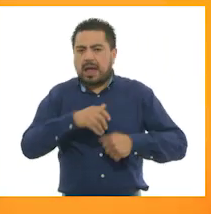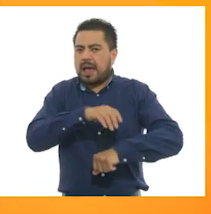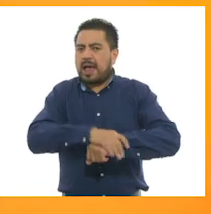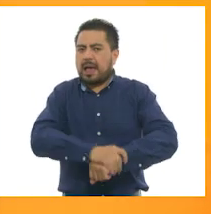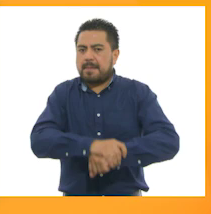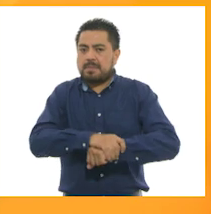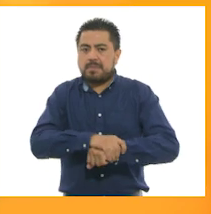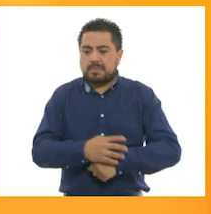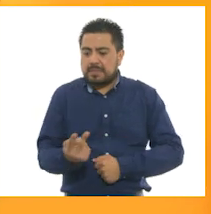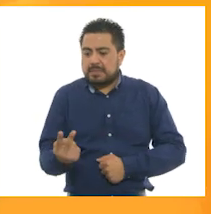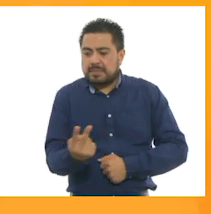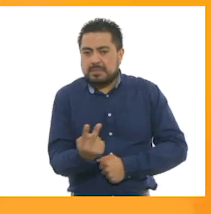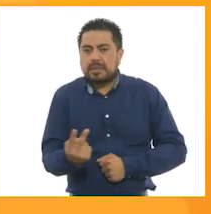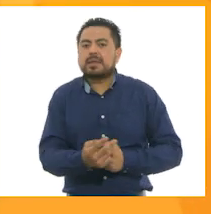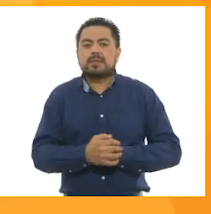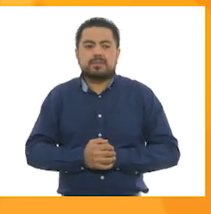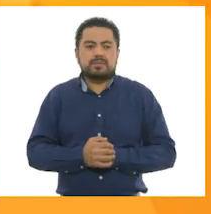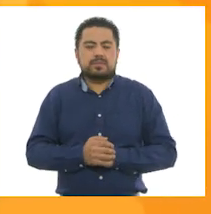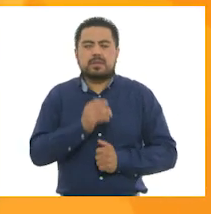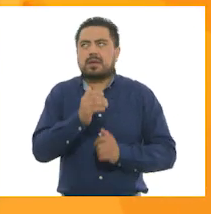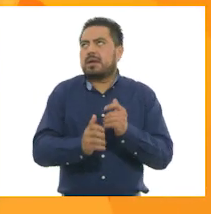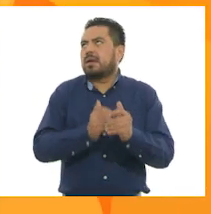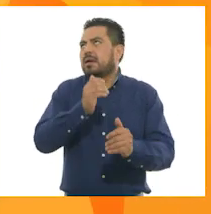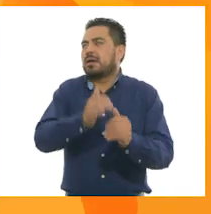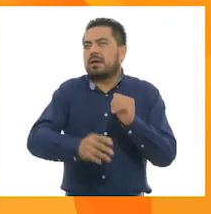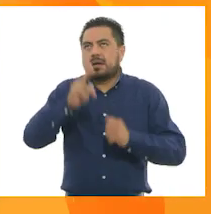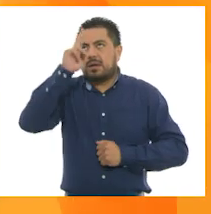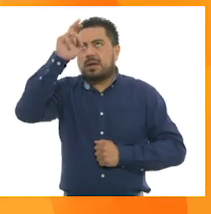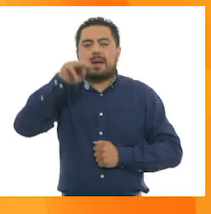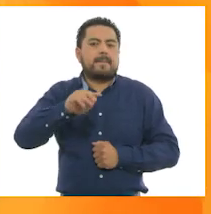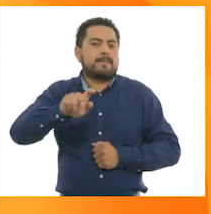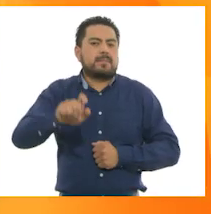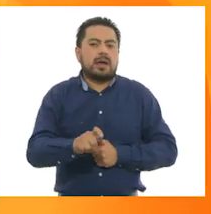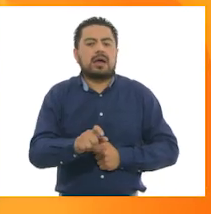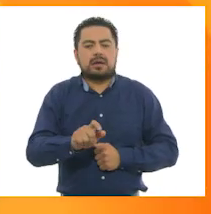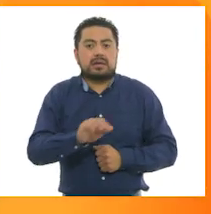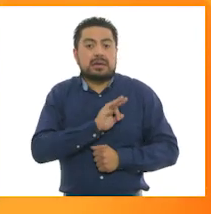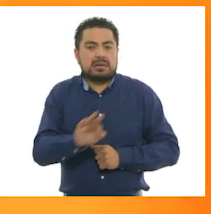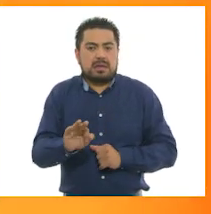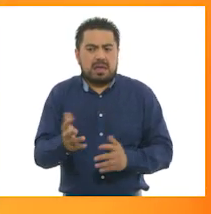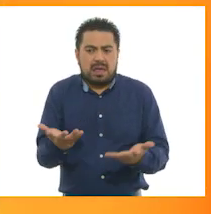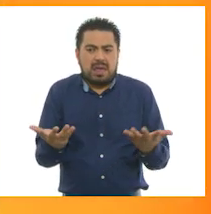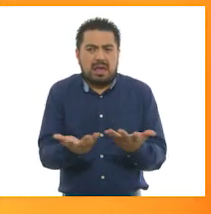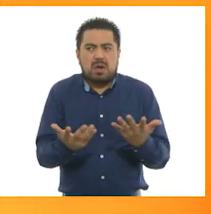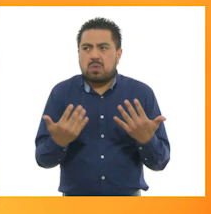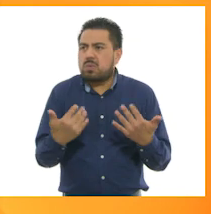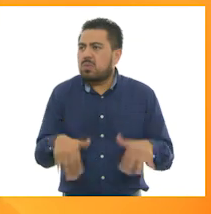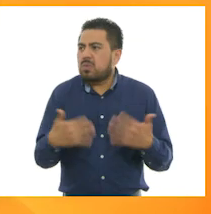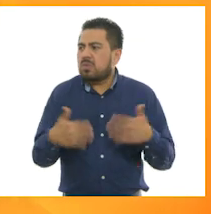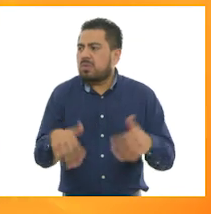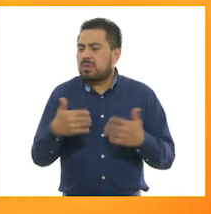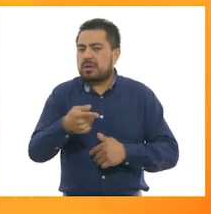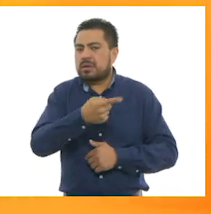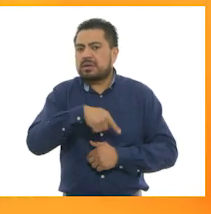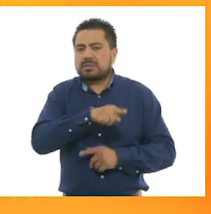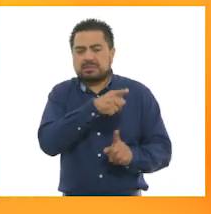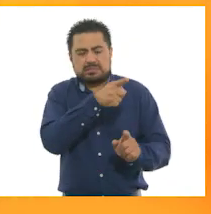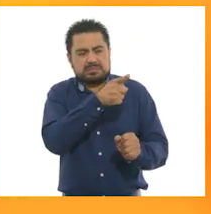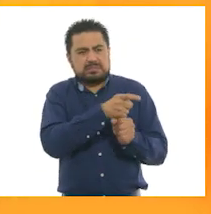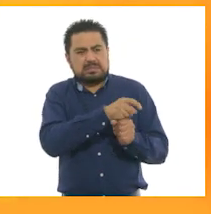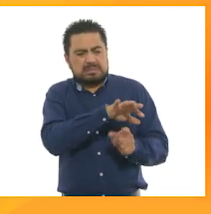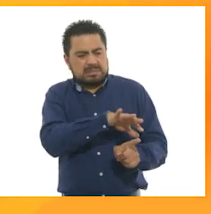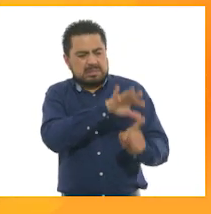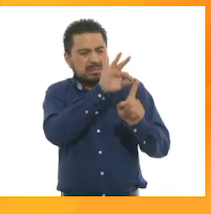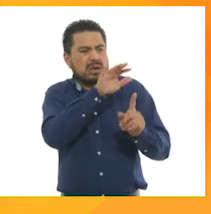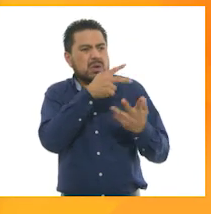amigos. Por fin el sueño de Max se había hecho realidad. Se había convertido en